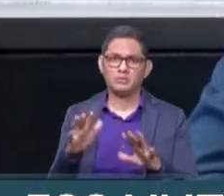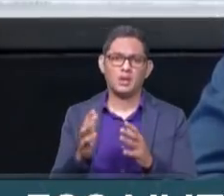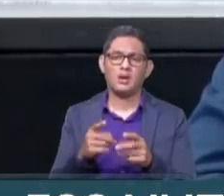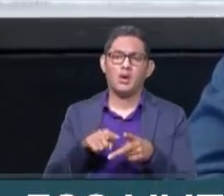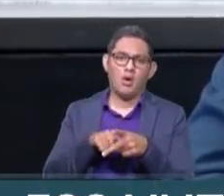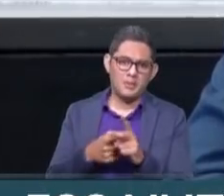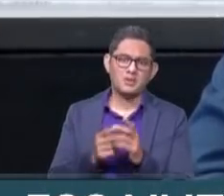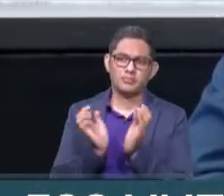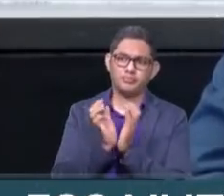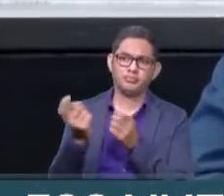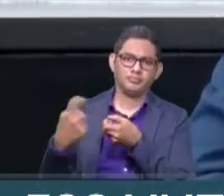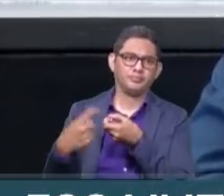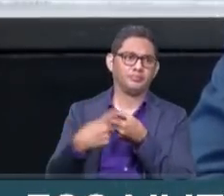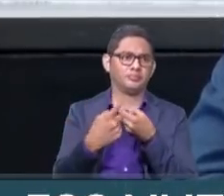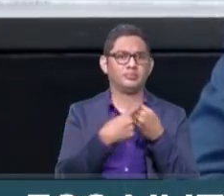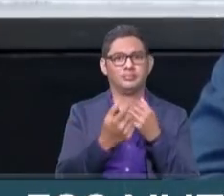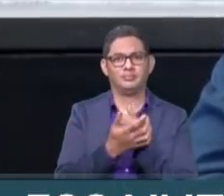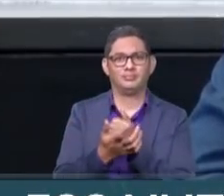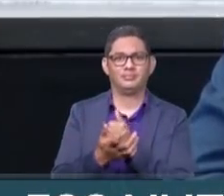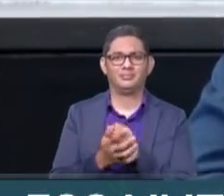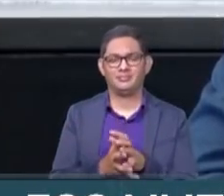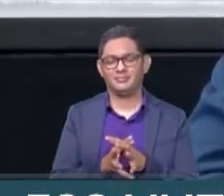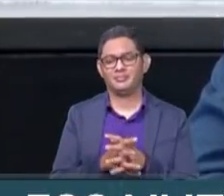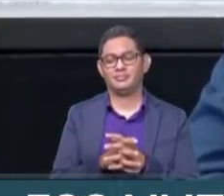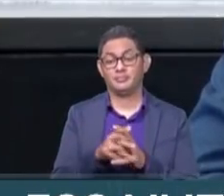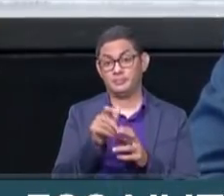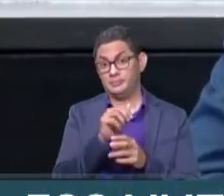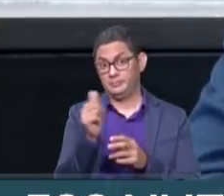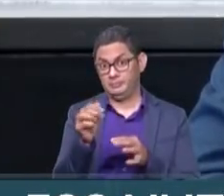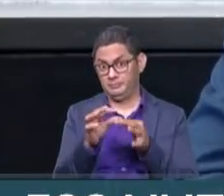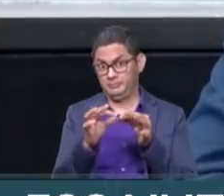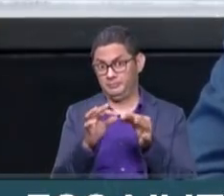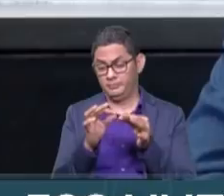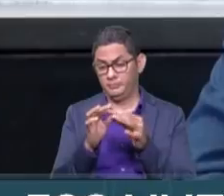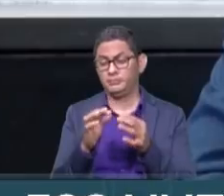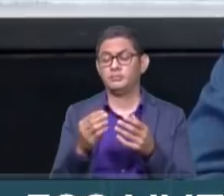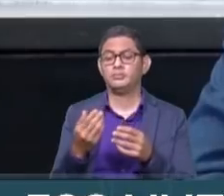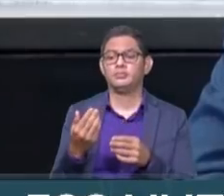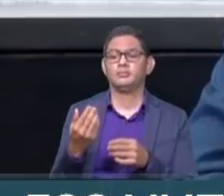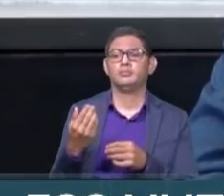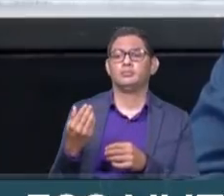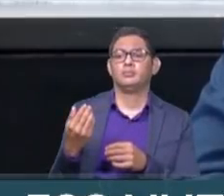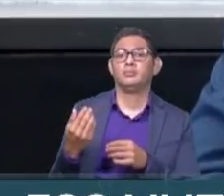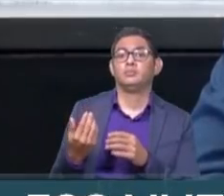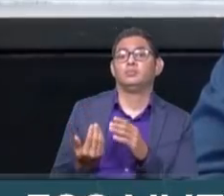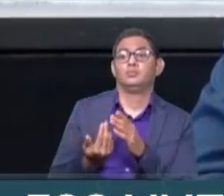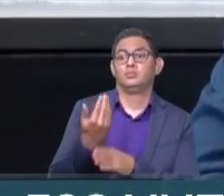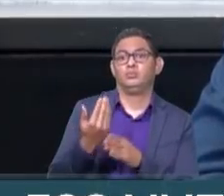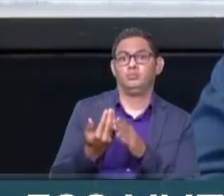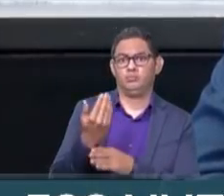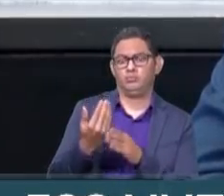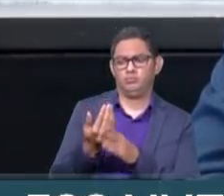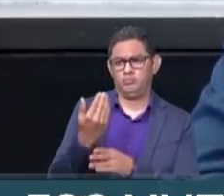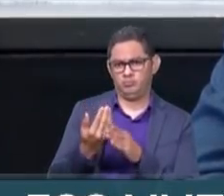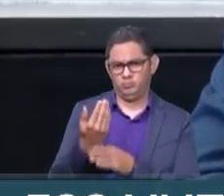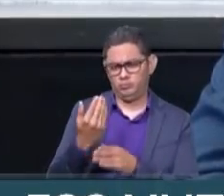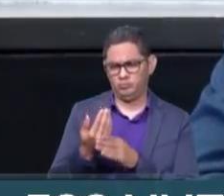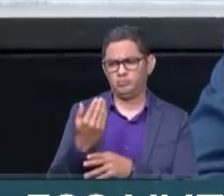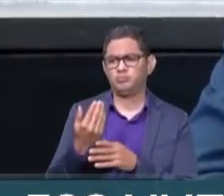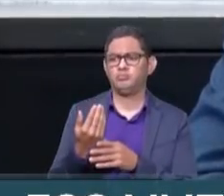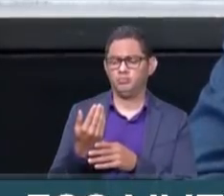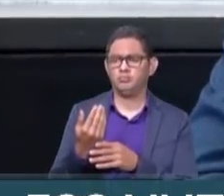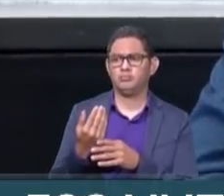redes. Paralelamente, queremos anunciar la apertura de una unidad de atención integral de